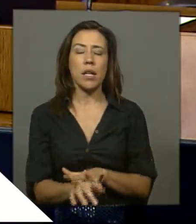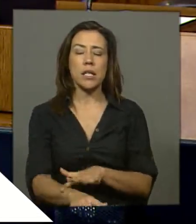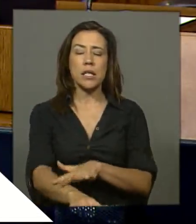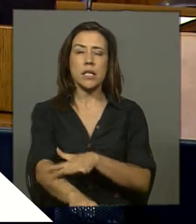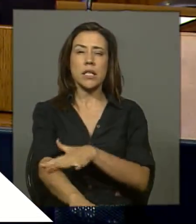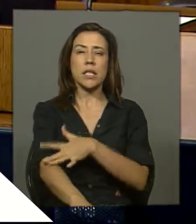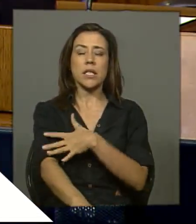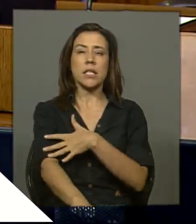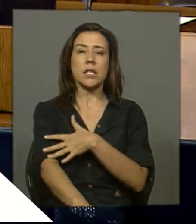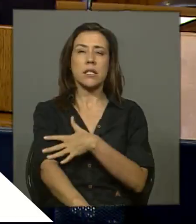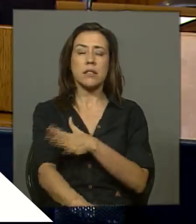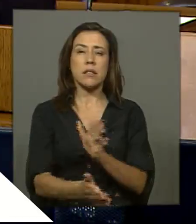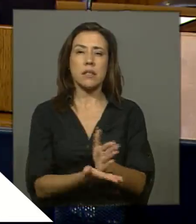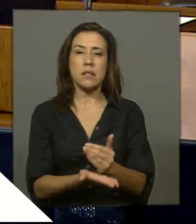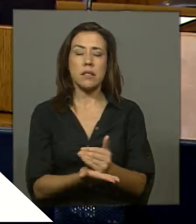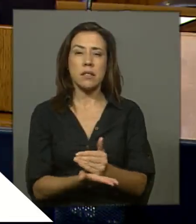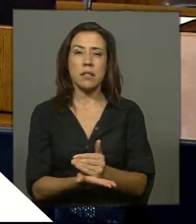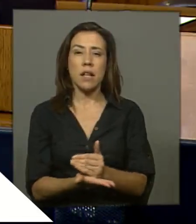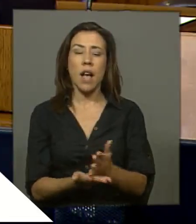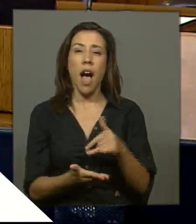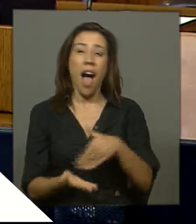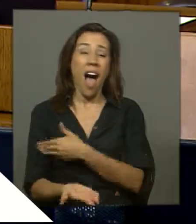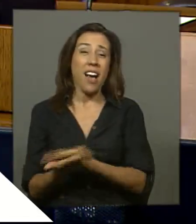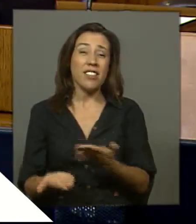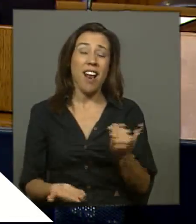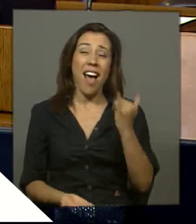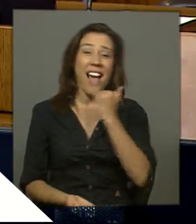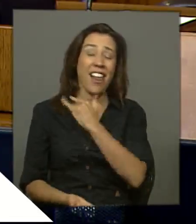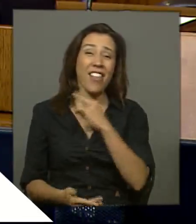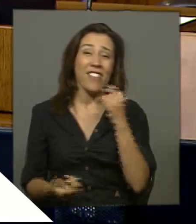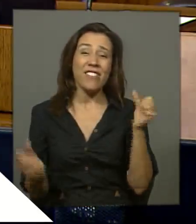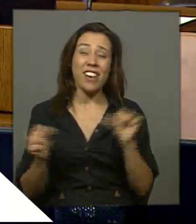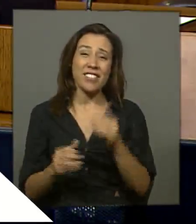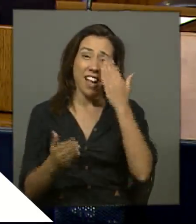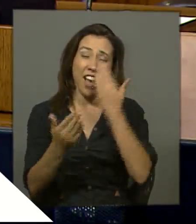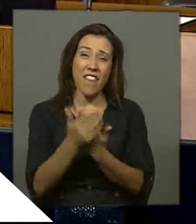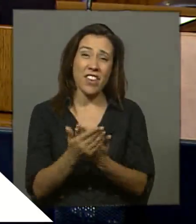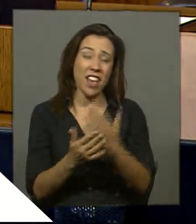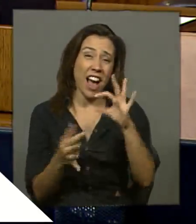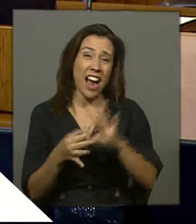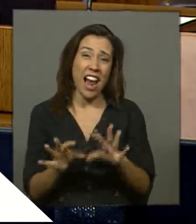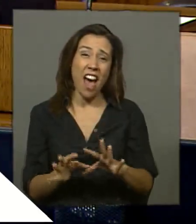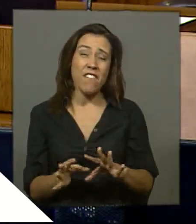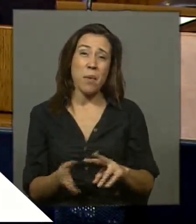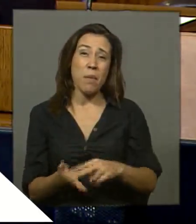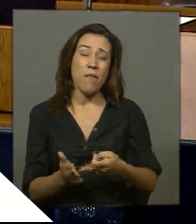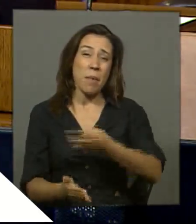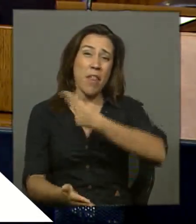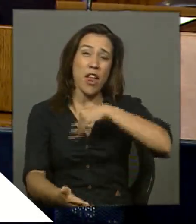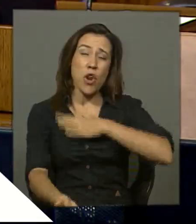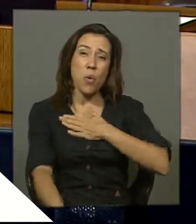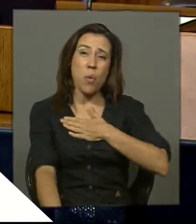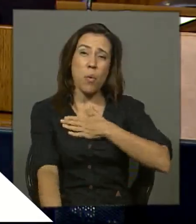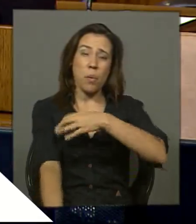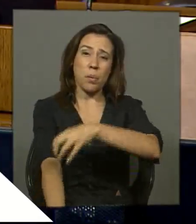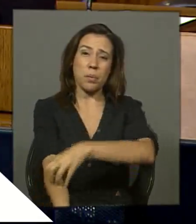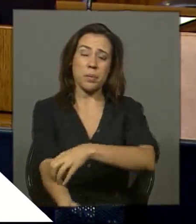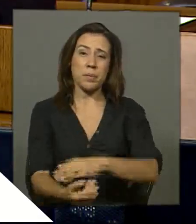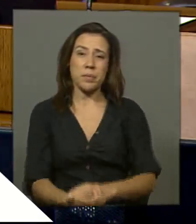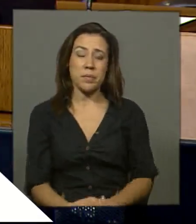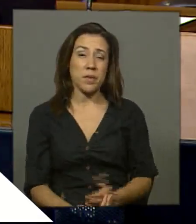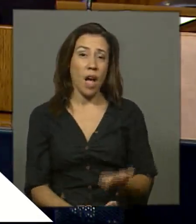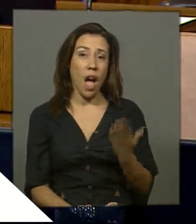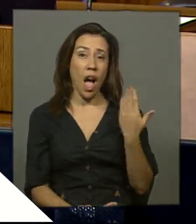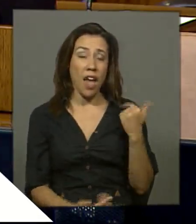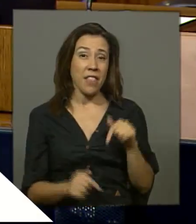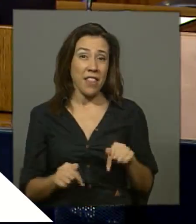sensibilidad una estrategia hasta ahora errada y fracasada para enfrentar los graves problemas de nuestra región hasta antes